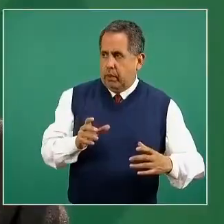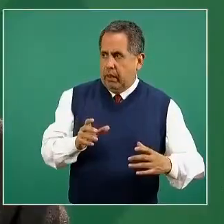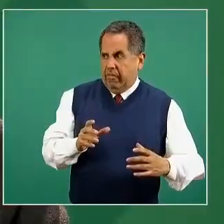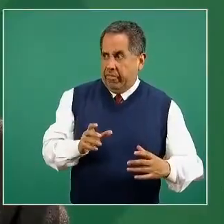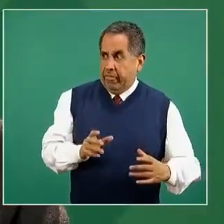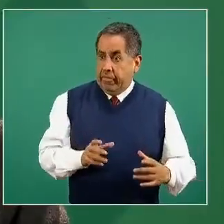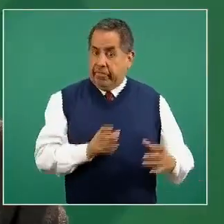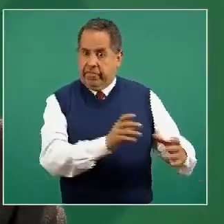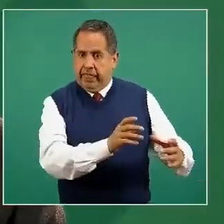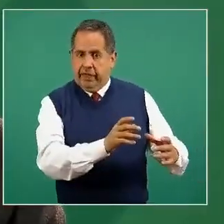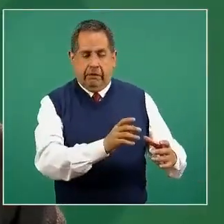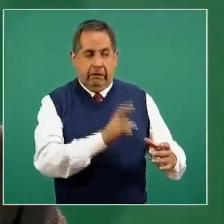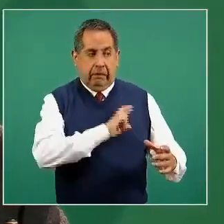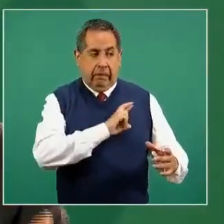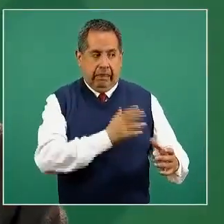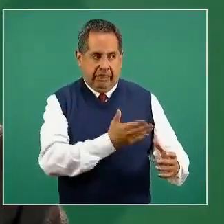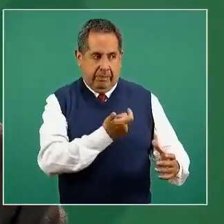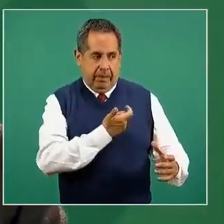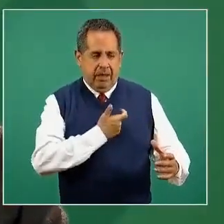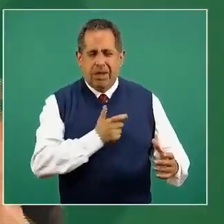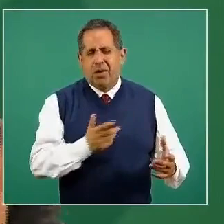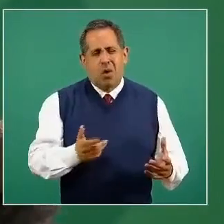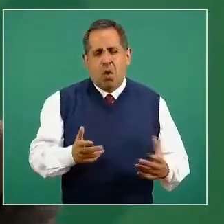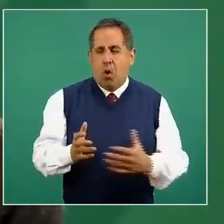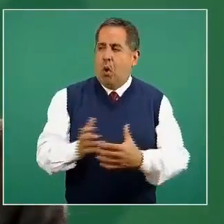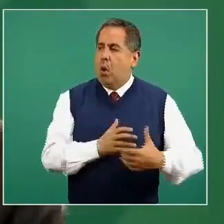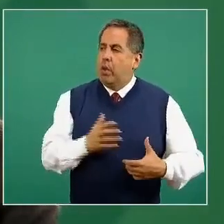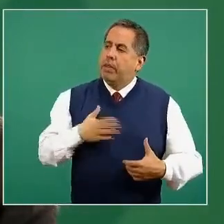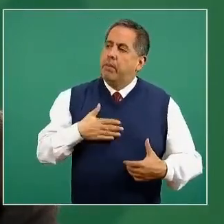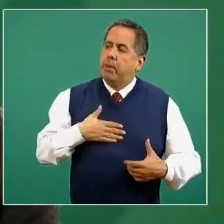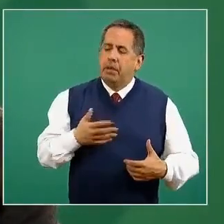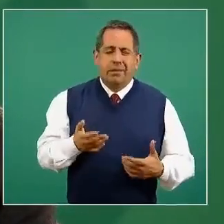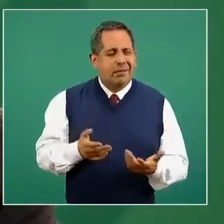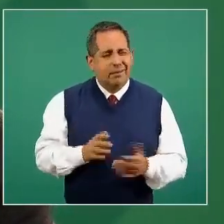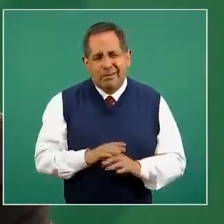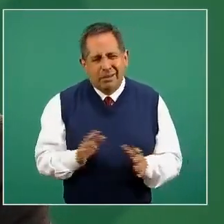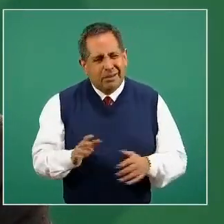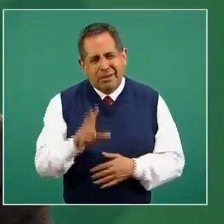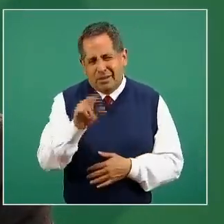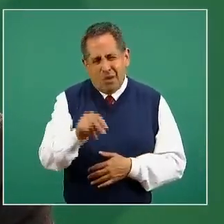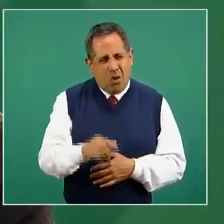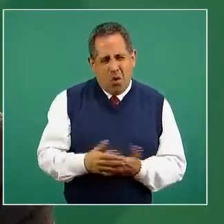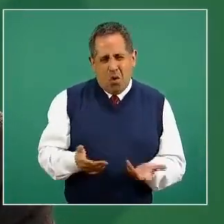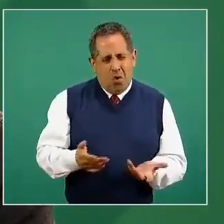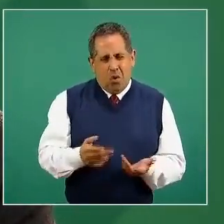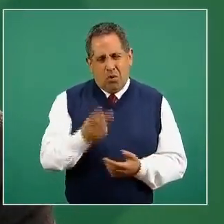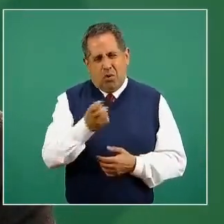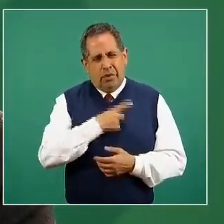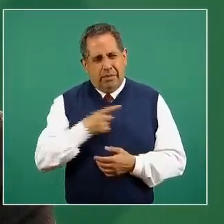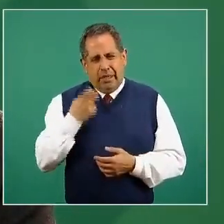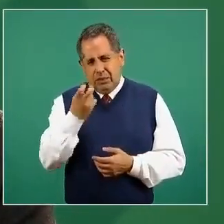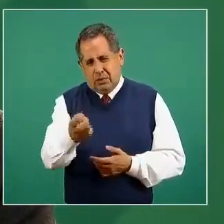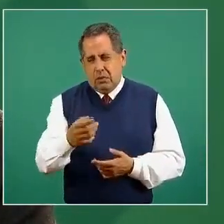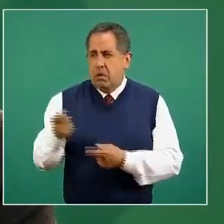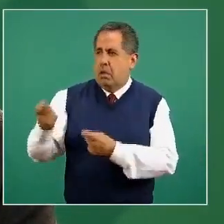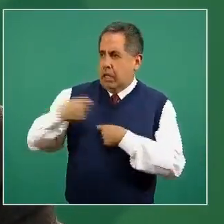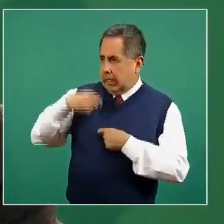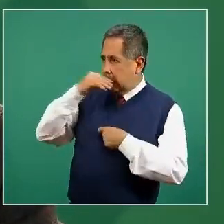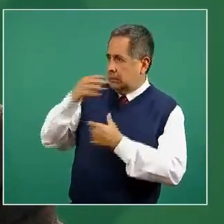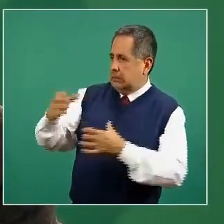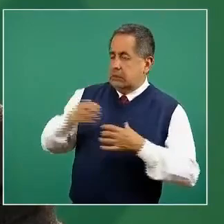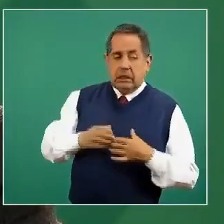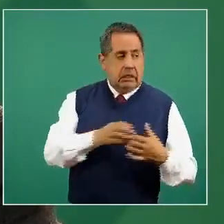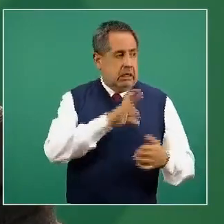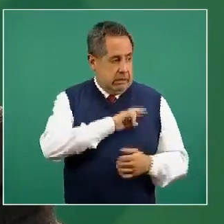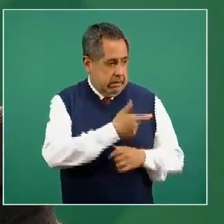use en forma especulativa, que no los retenga para después rentarlos a personas conocidas o desconocidas,